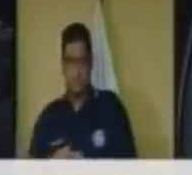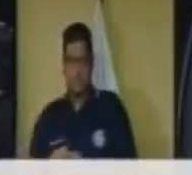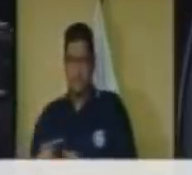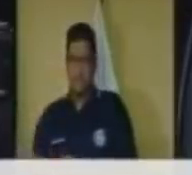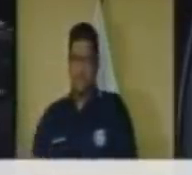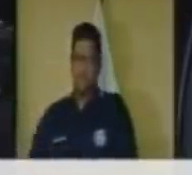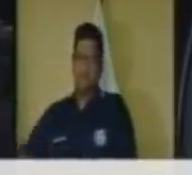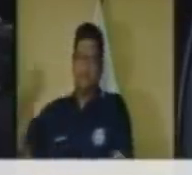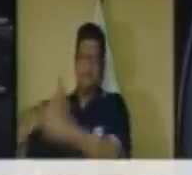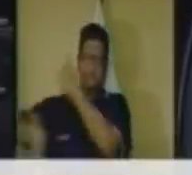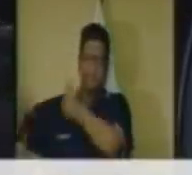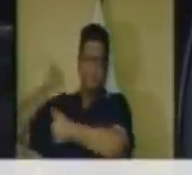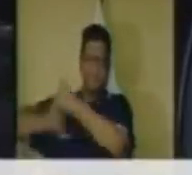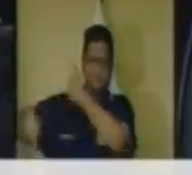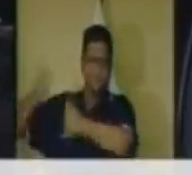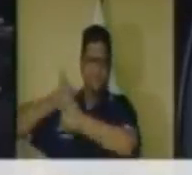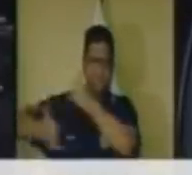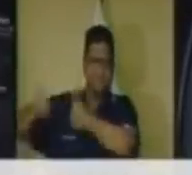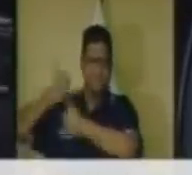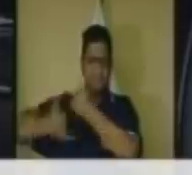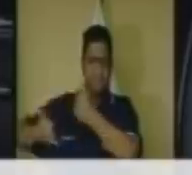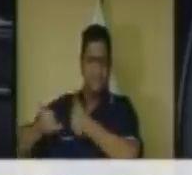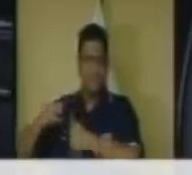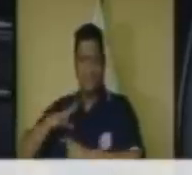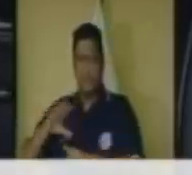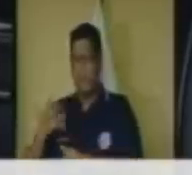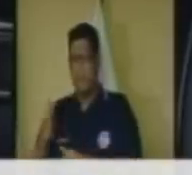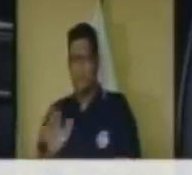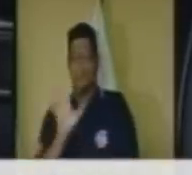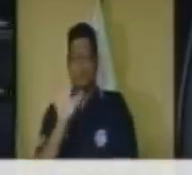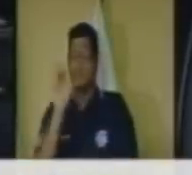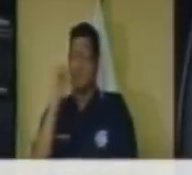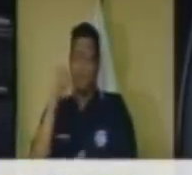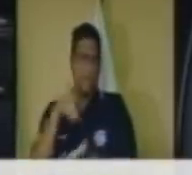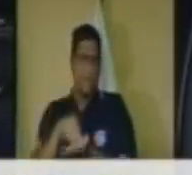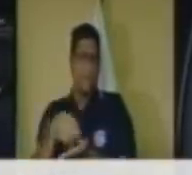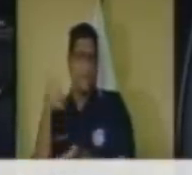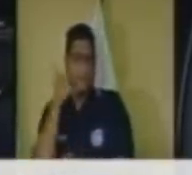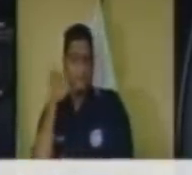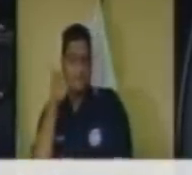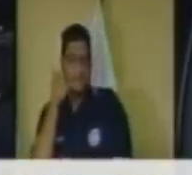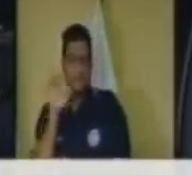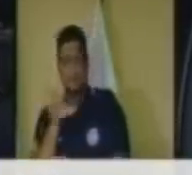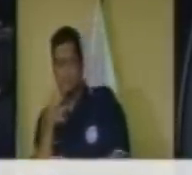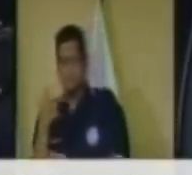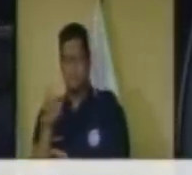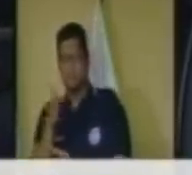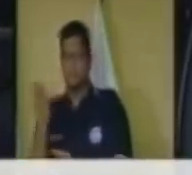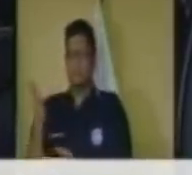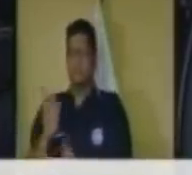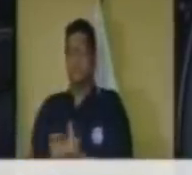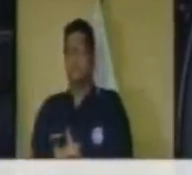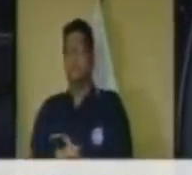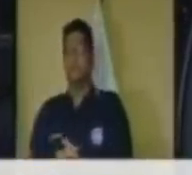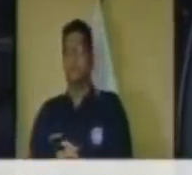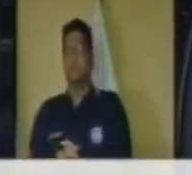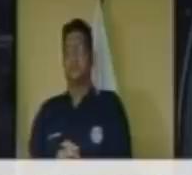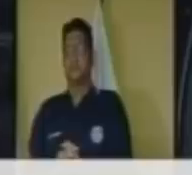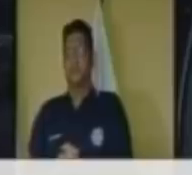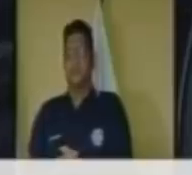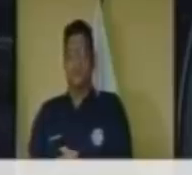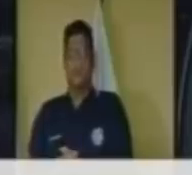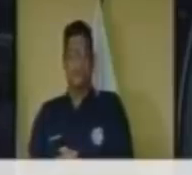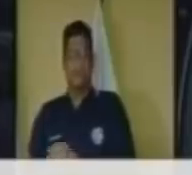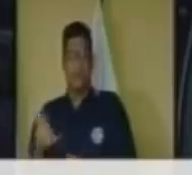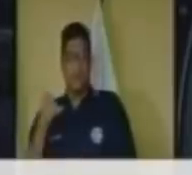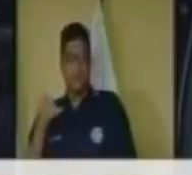recibimos aproximadamente unas 5,000 llamadas. Como mínimo, ahorita estamos recibiendo muchas, la verdad